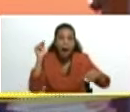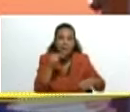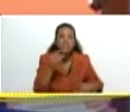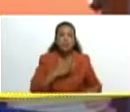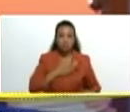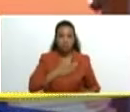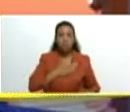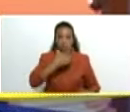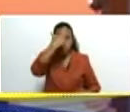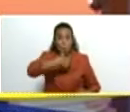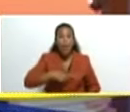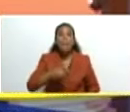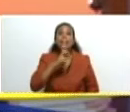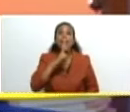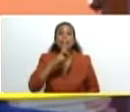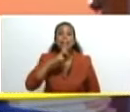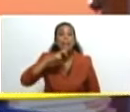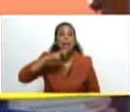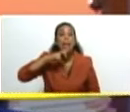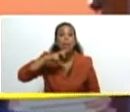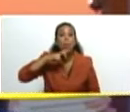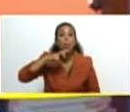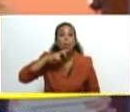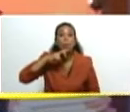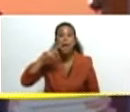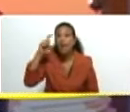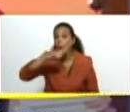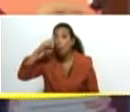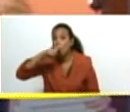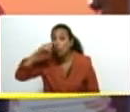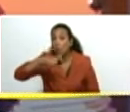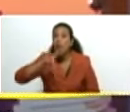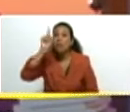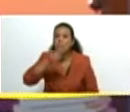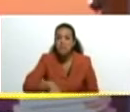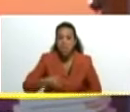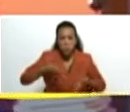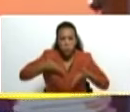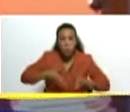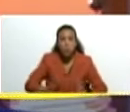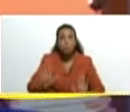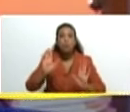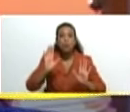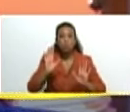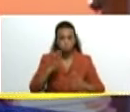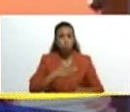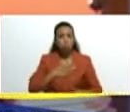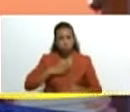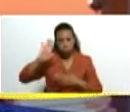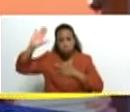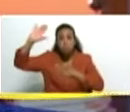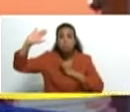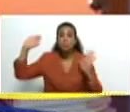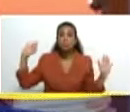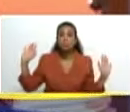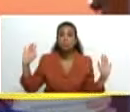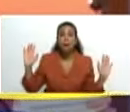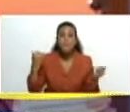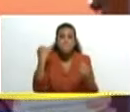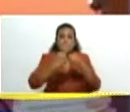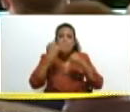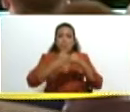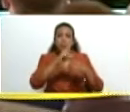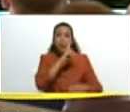así como soy nieto de judíos sefardíes, porque lo soy, mi